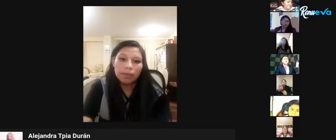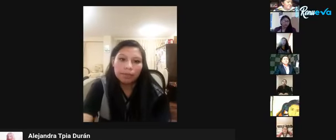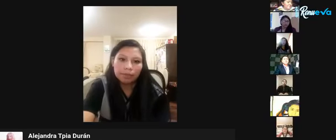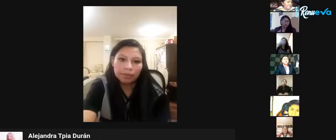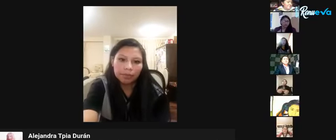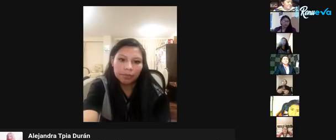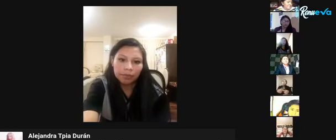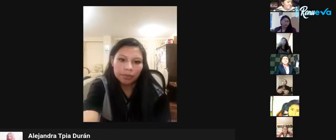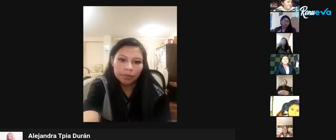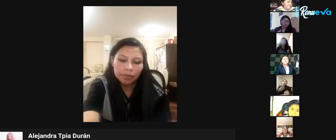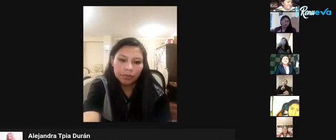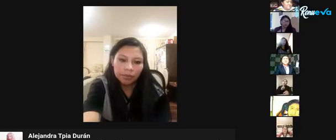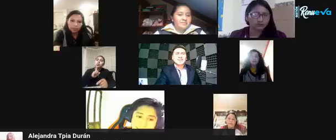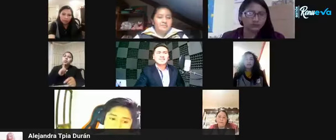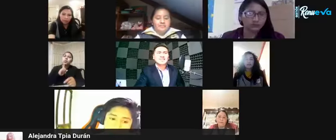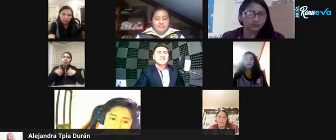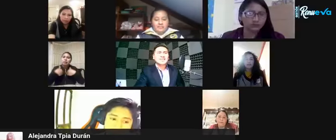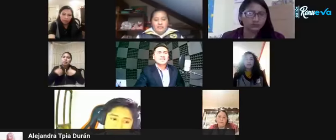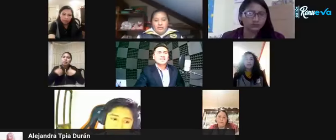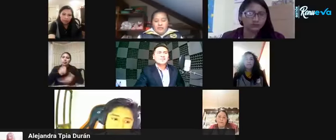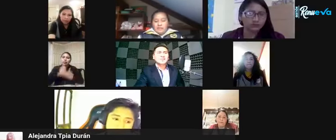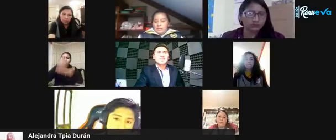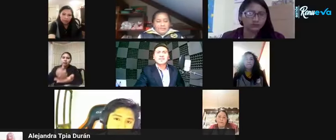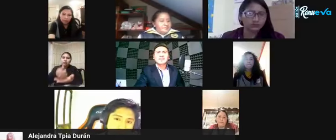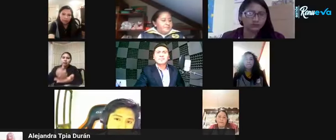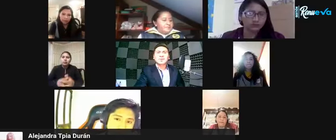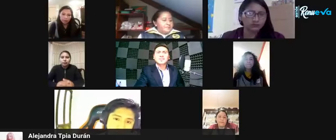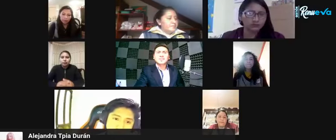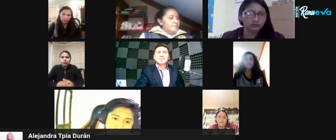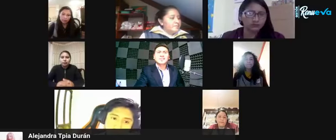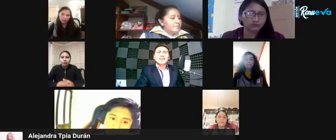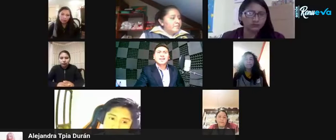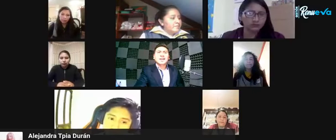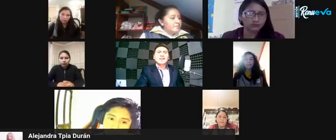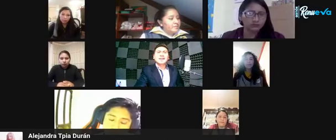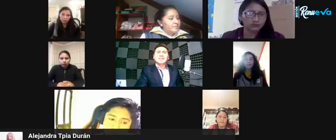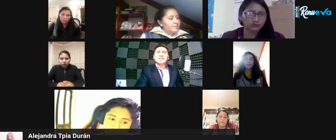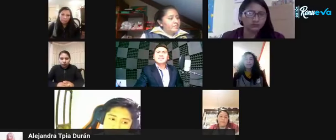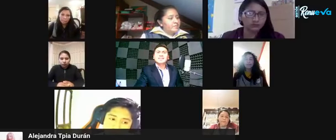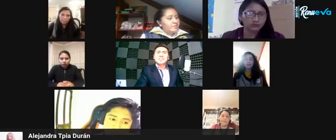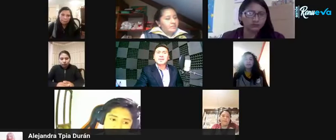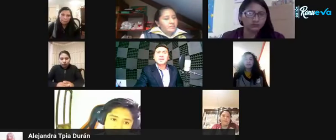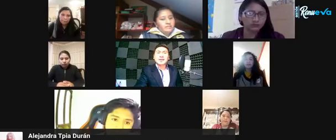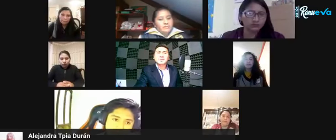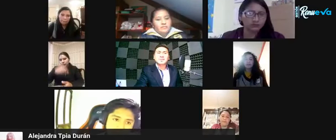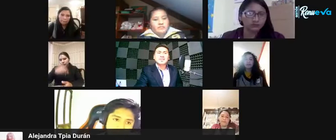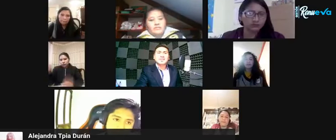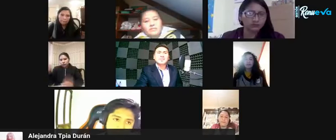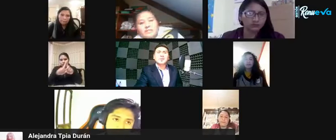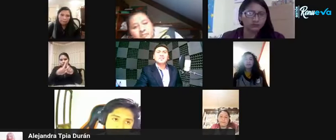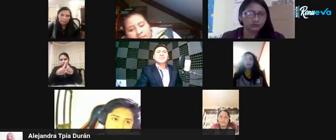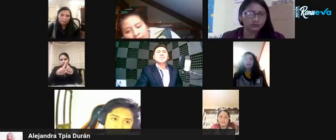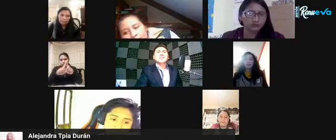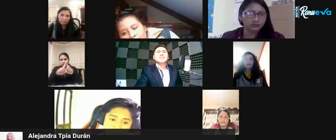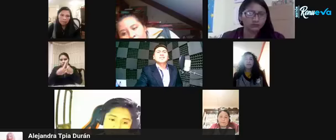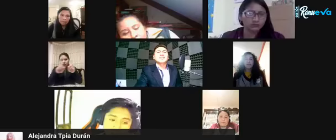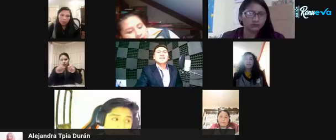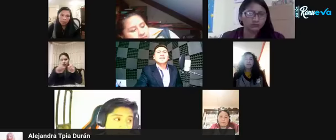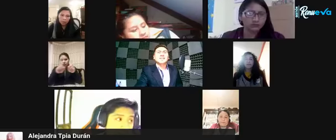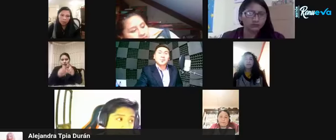completamente. Ok, muchas gracias. Tenemos una siguiente pregunta, nos dice Alejandra Tapia Durán, nos dice, buenas